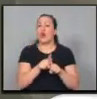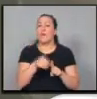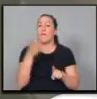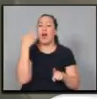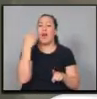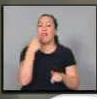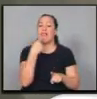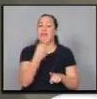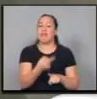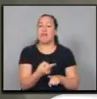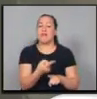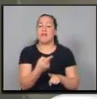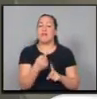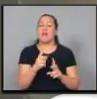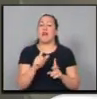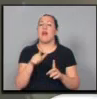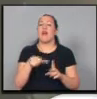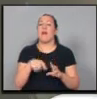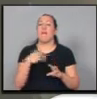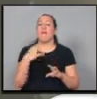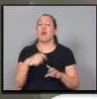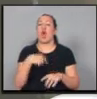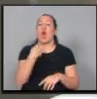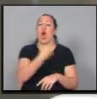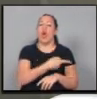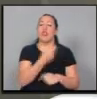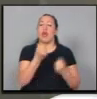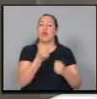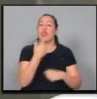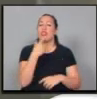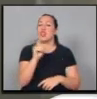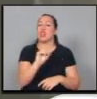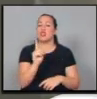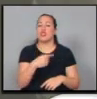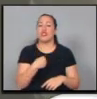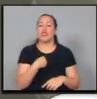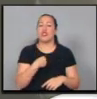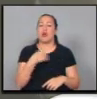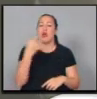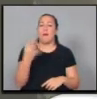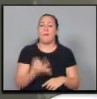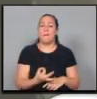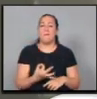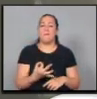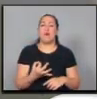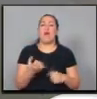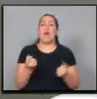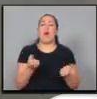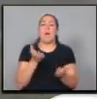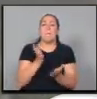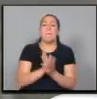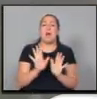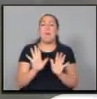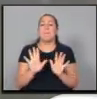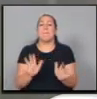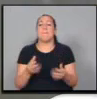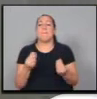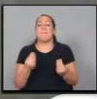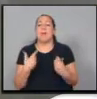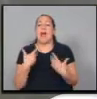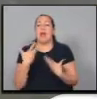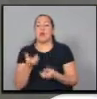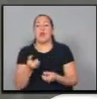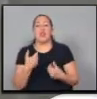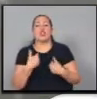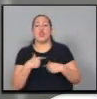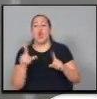momento uno de los tercer auto o el conductor decía, no, yo en realidad estacioné para ayudar, yo no formaba parte de